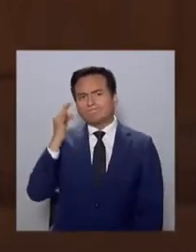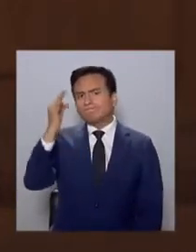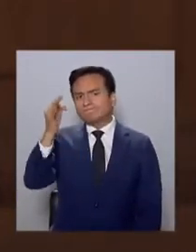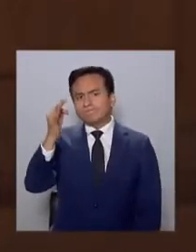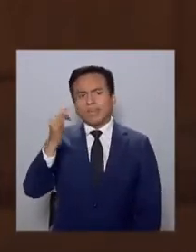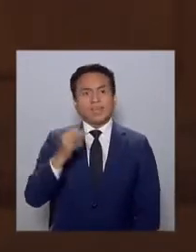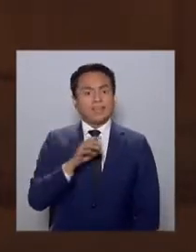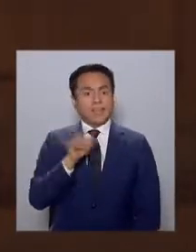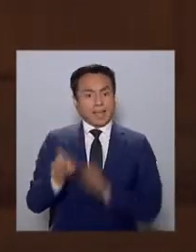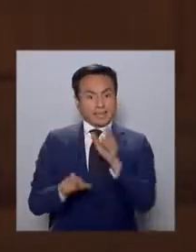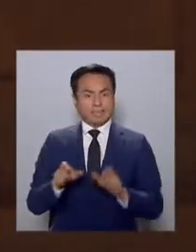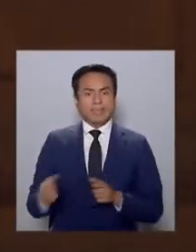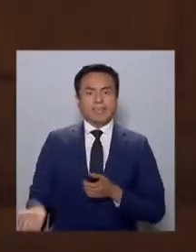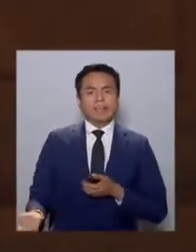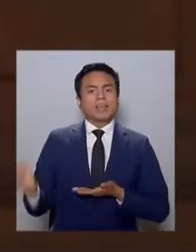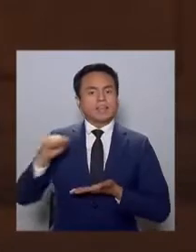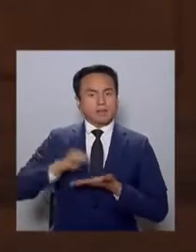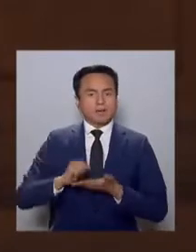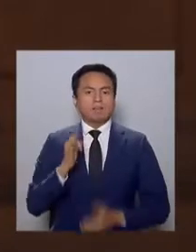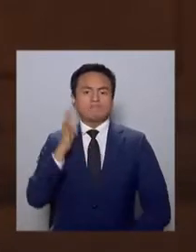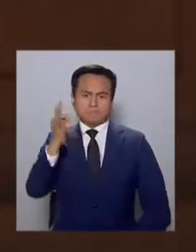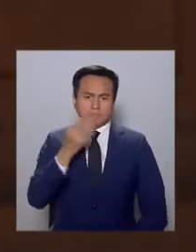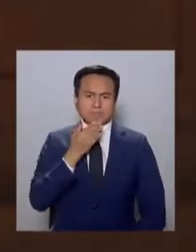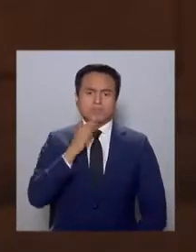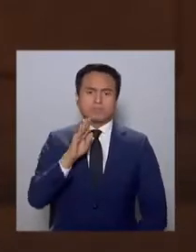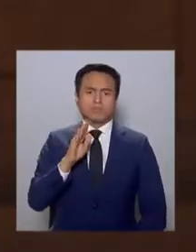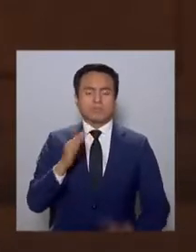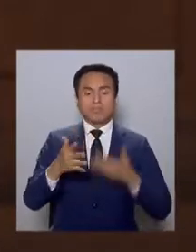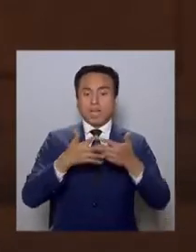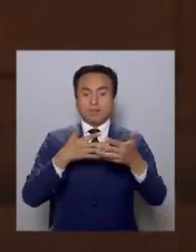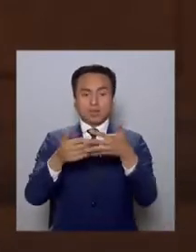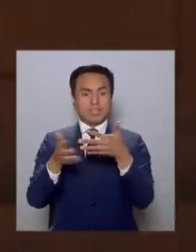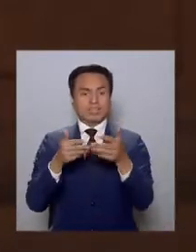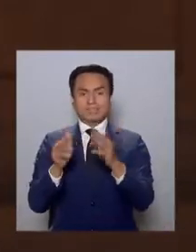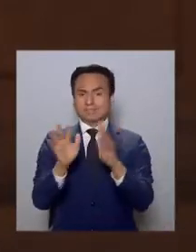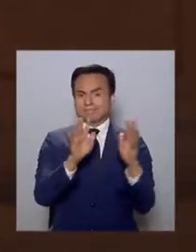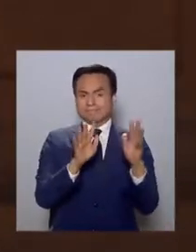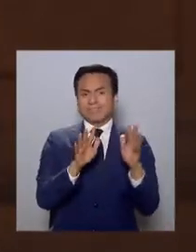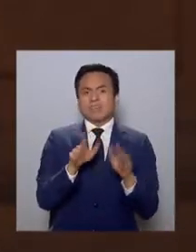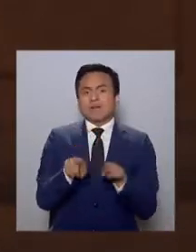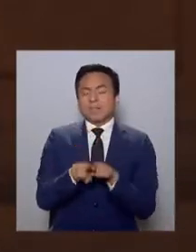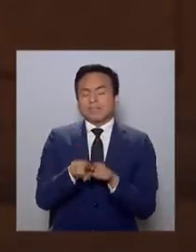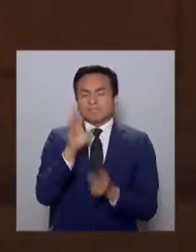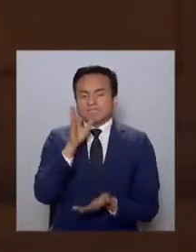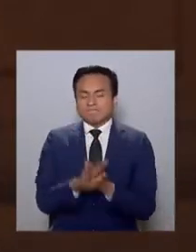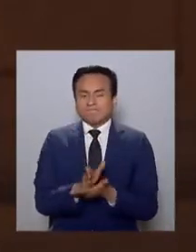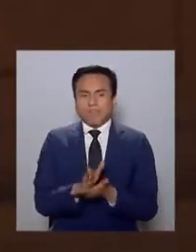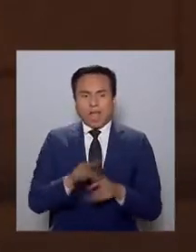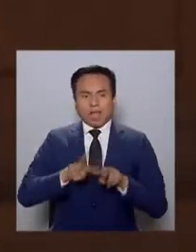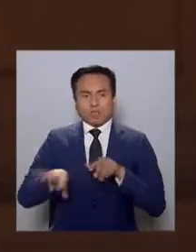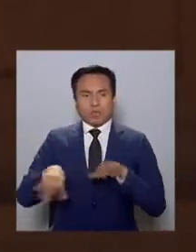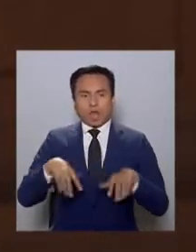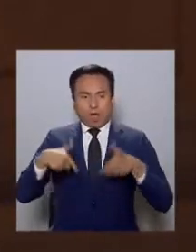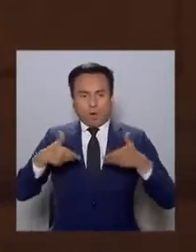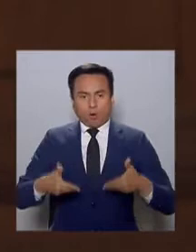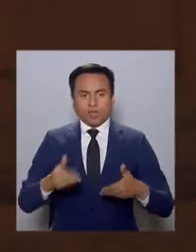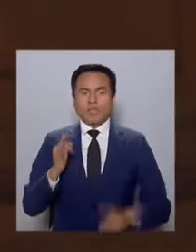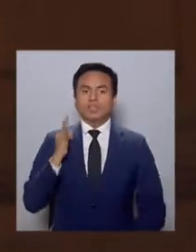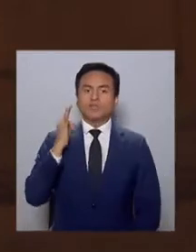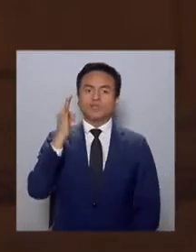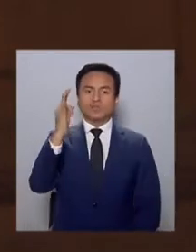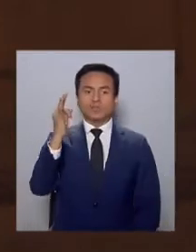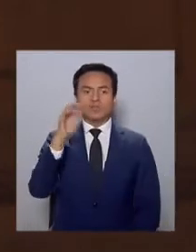La gente nos reclama un futuro mejor. La naturaleza, por su parte, nos exige actuar hoy para que ese